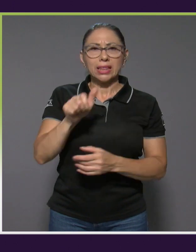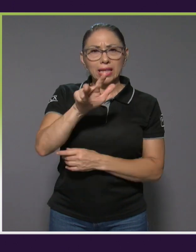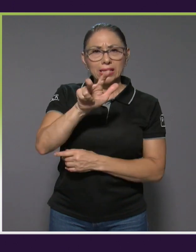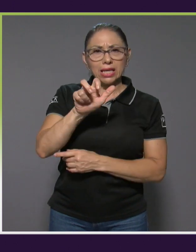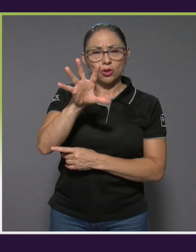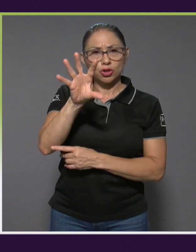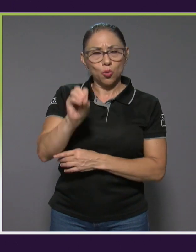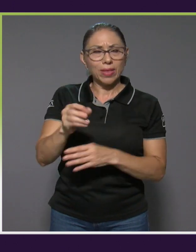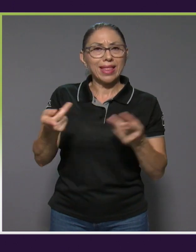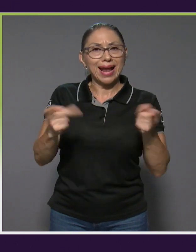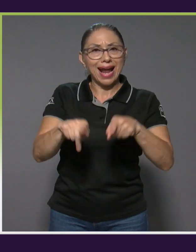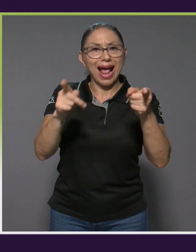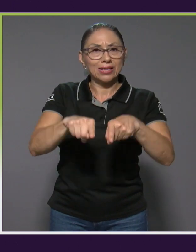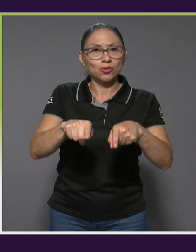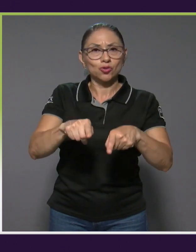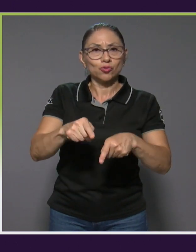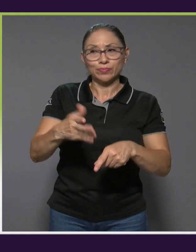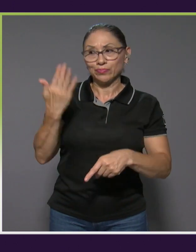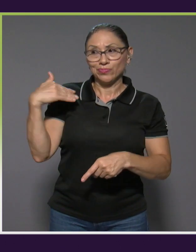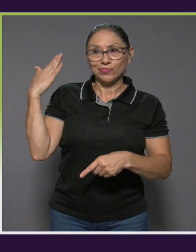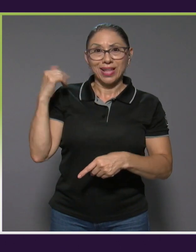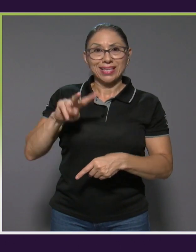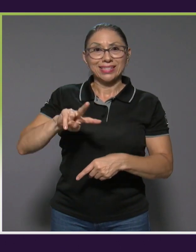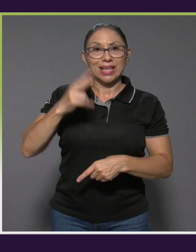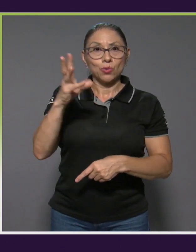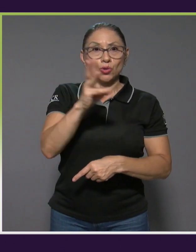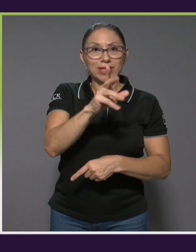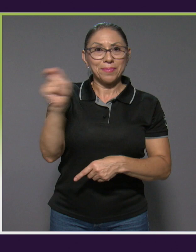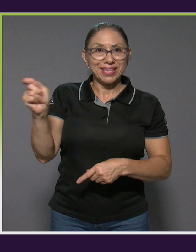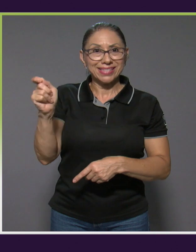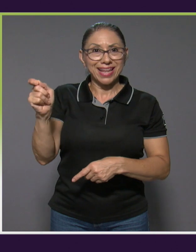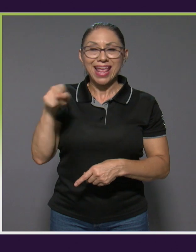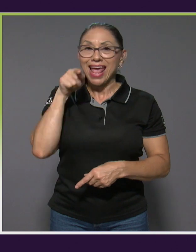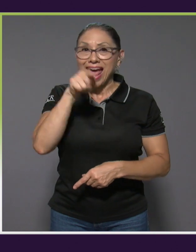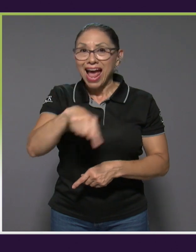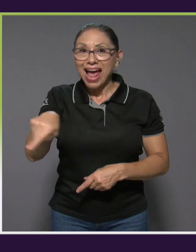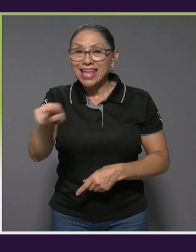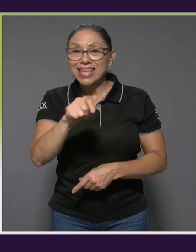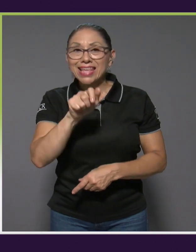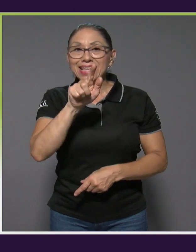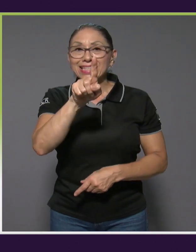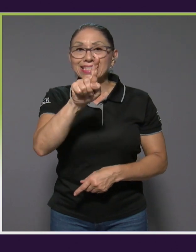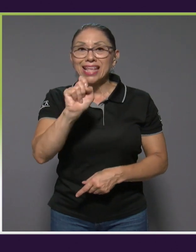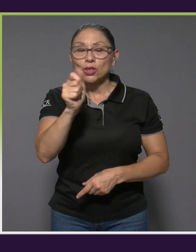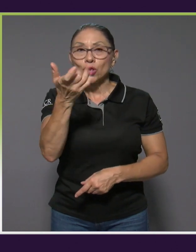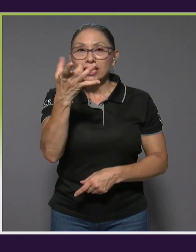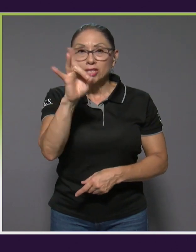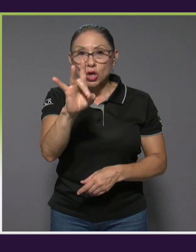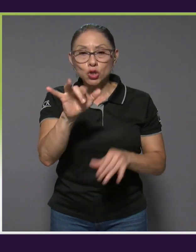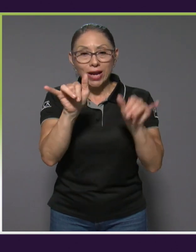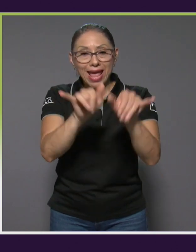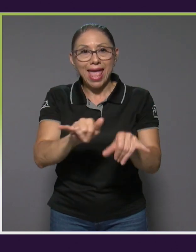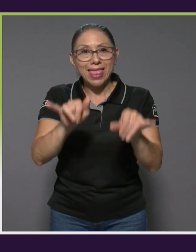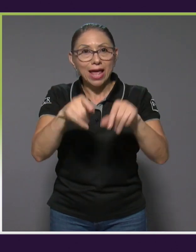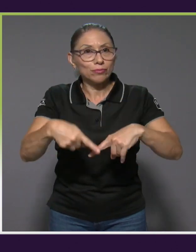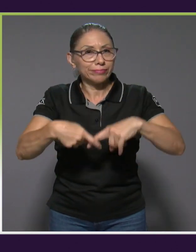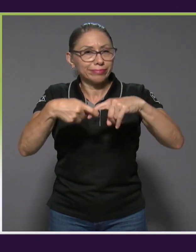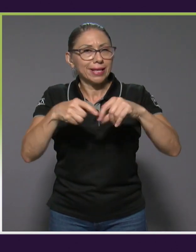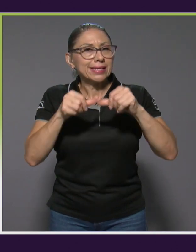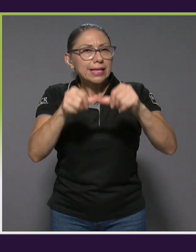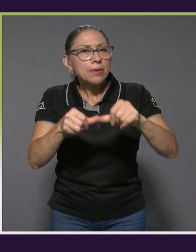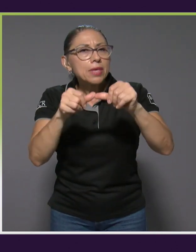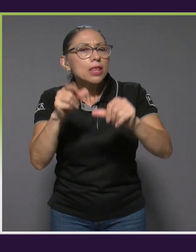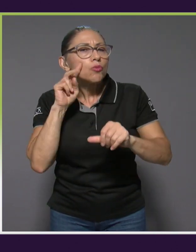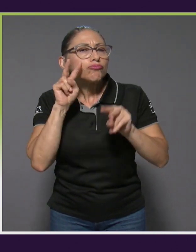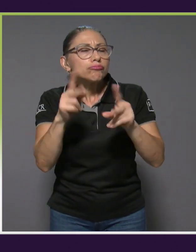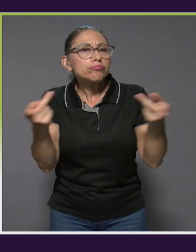350 casos que teníamos en el segundo semestre, habían 118 que se dejaron en seguimiento, ¿verdad? Y de esos todavía